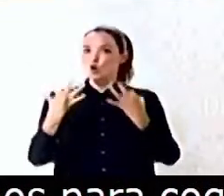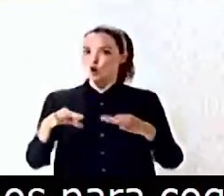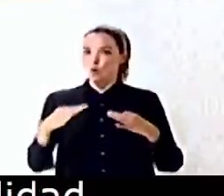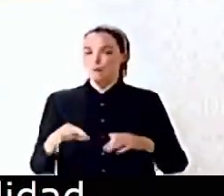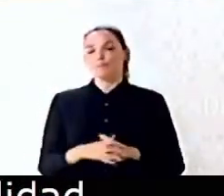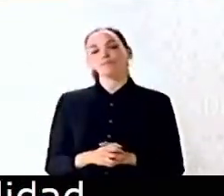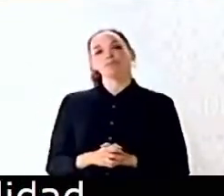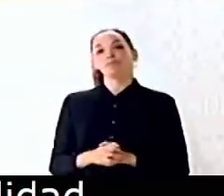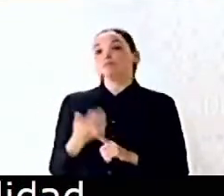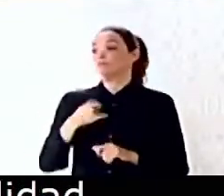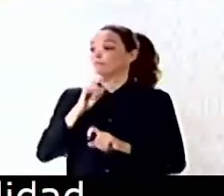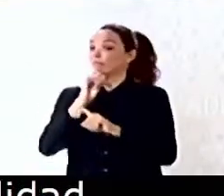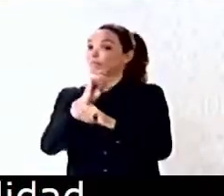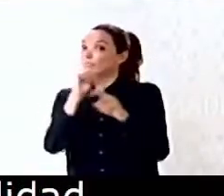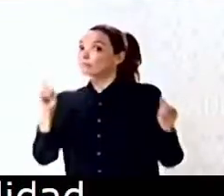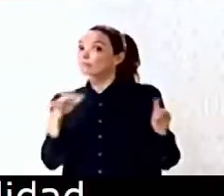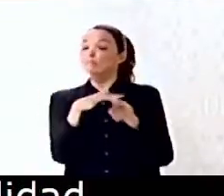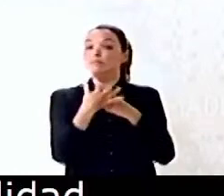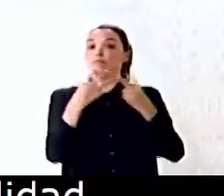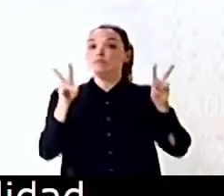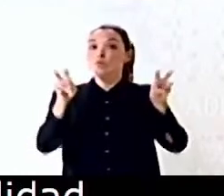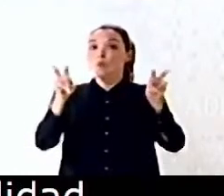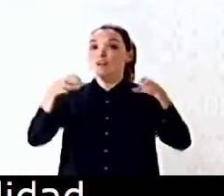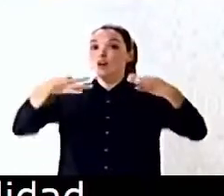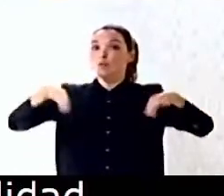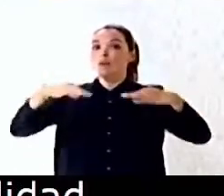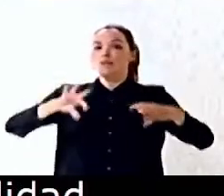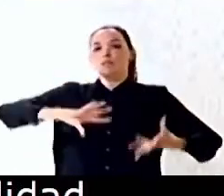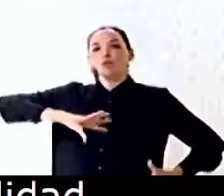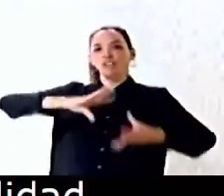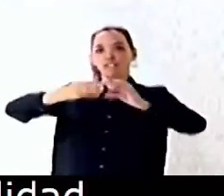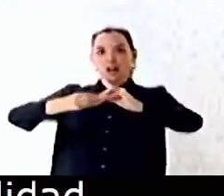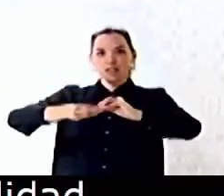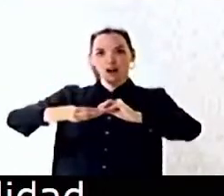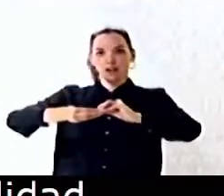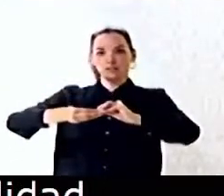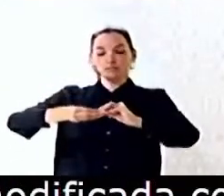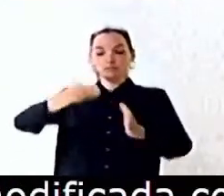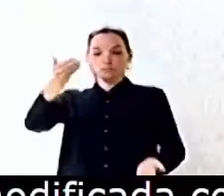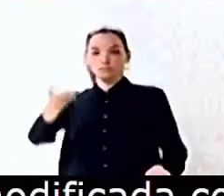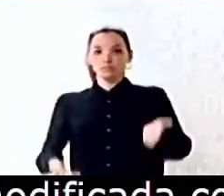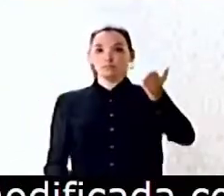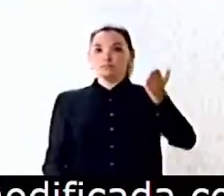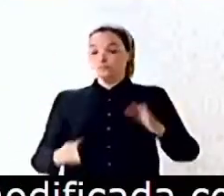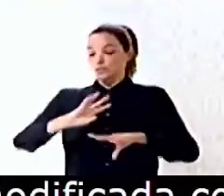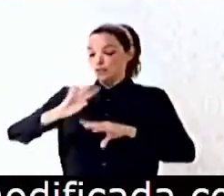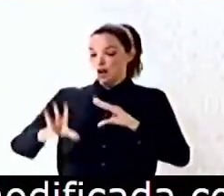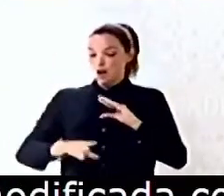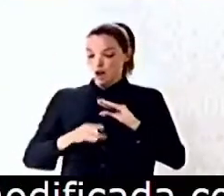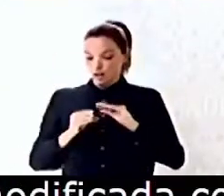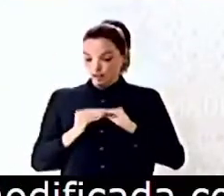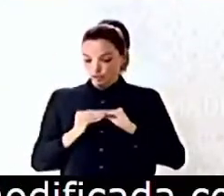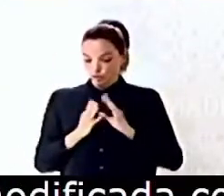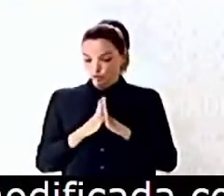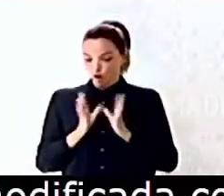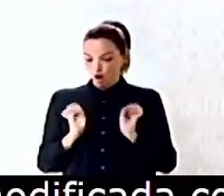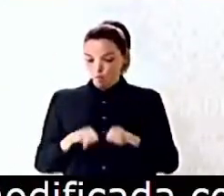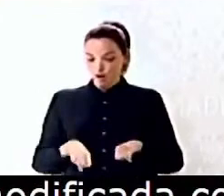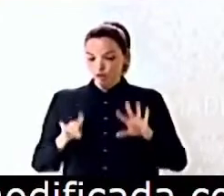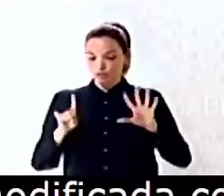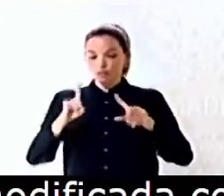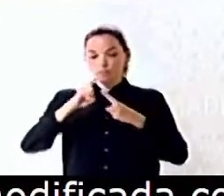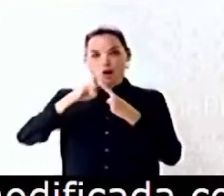nueva normalidad que propongamos será una nueva normalidad modificada con respecto al anexo del acuerdo de 6 de